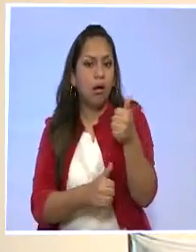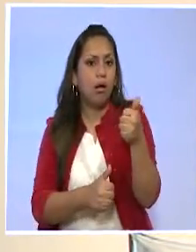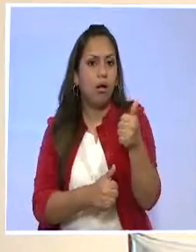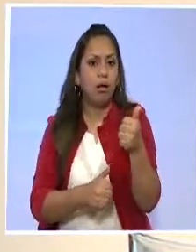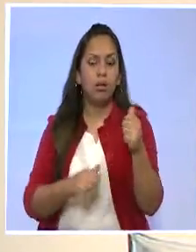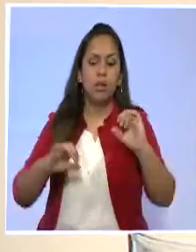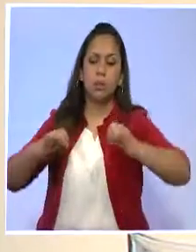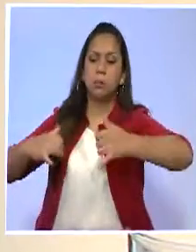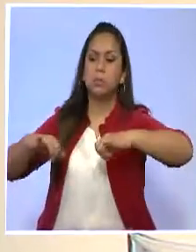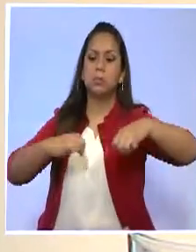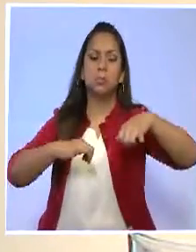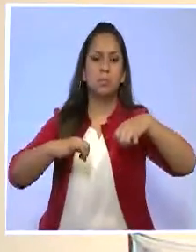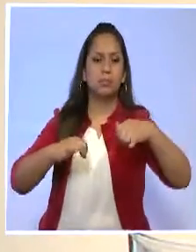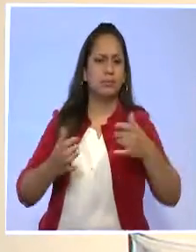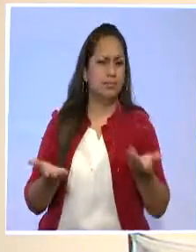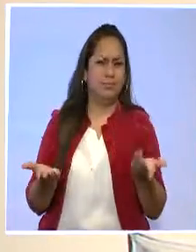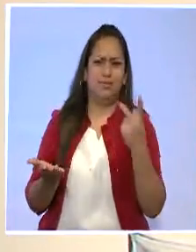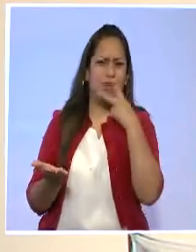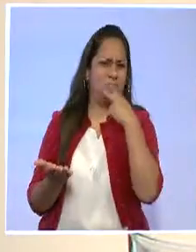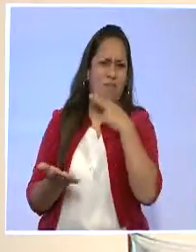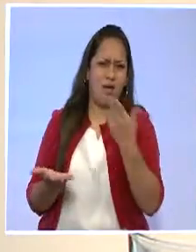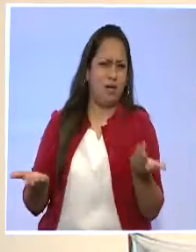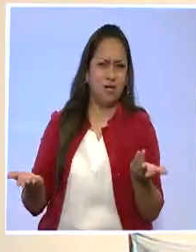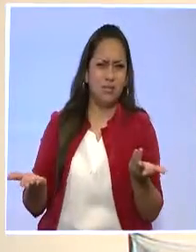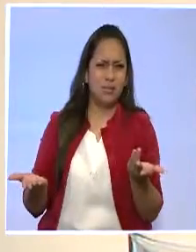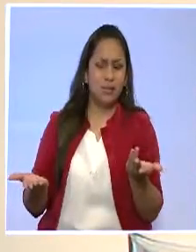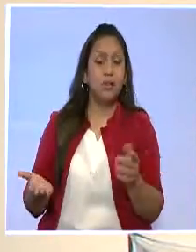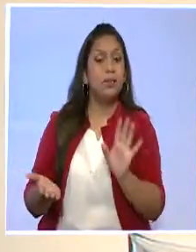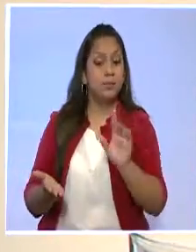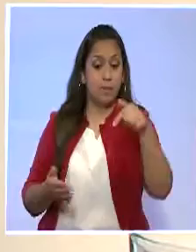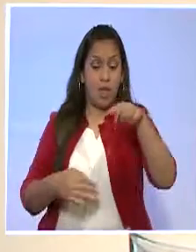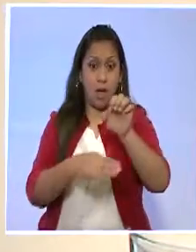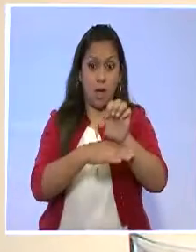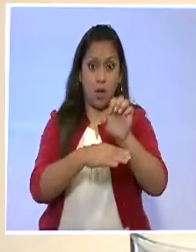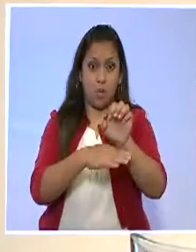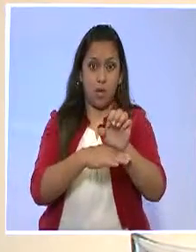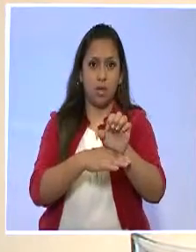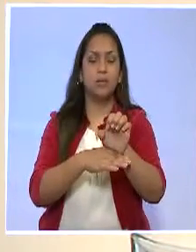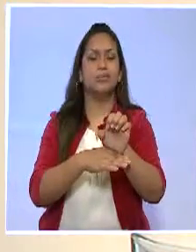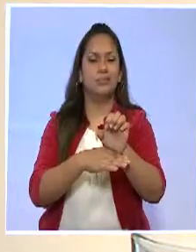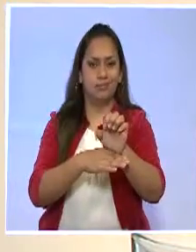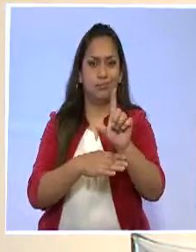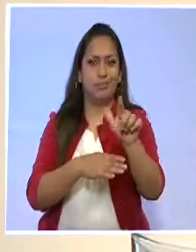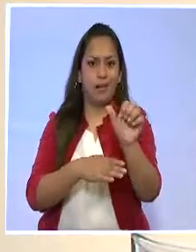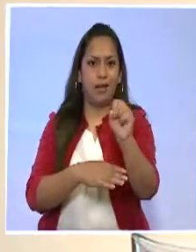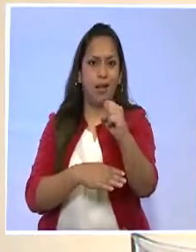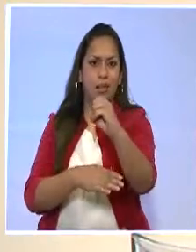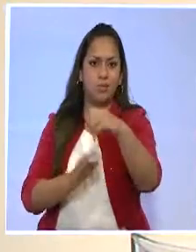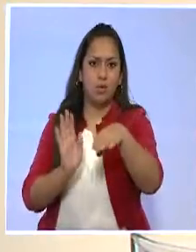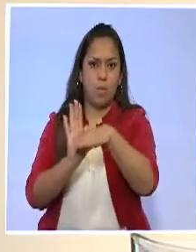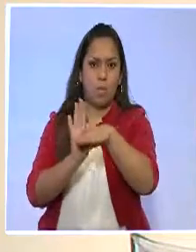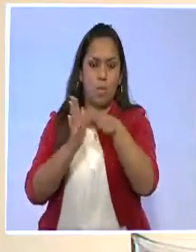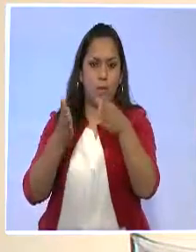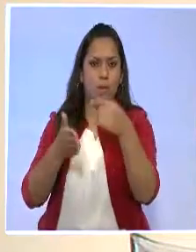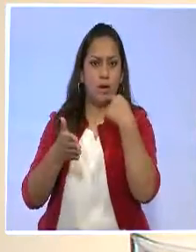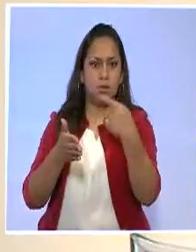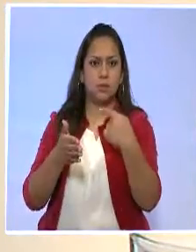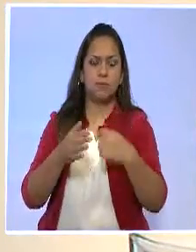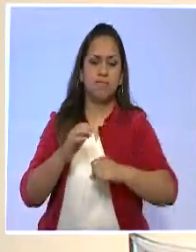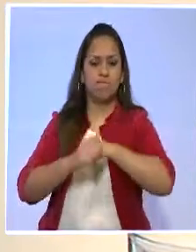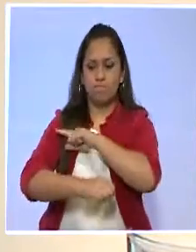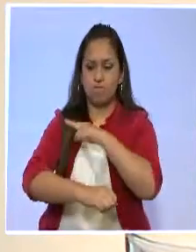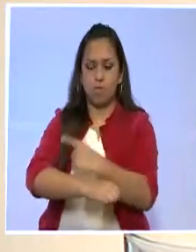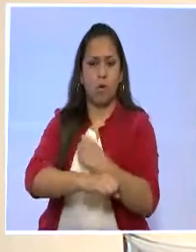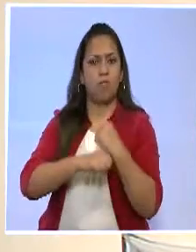manipulada por falsa información cuando en el país todo lo contrario lo que dice el banquero hemos potencializado justamente a través de las leyes